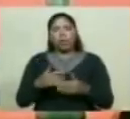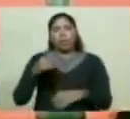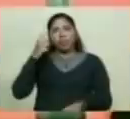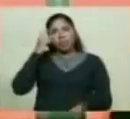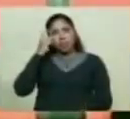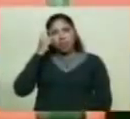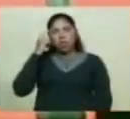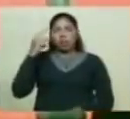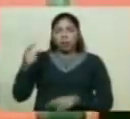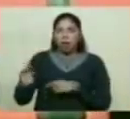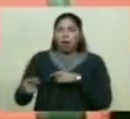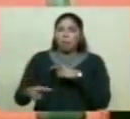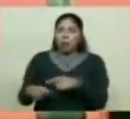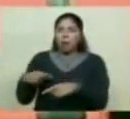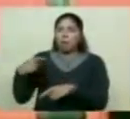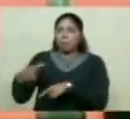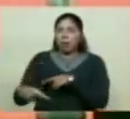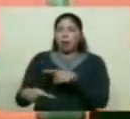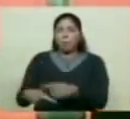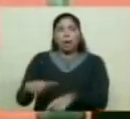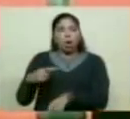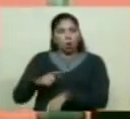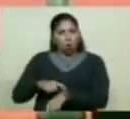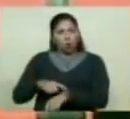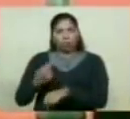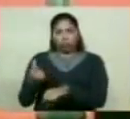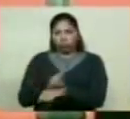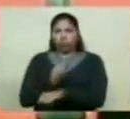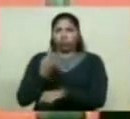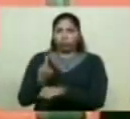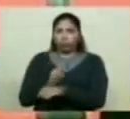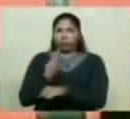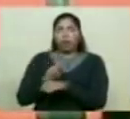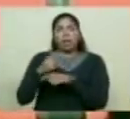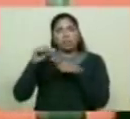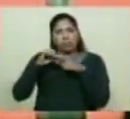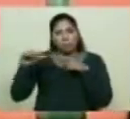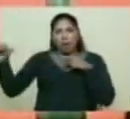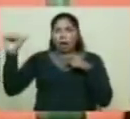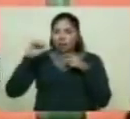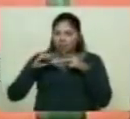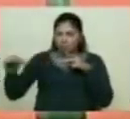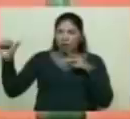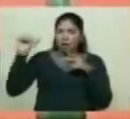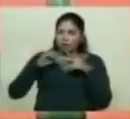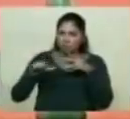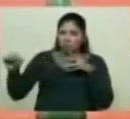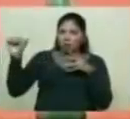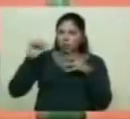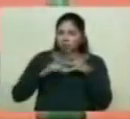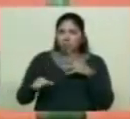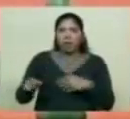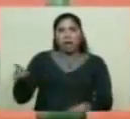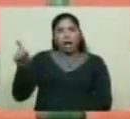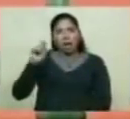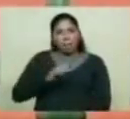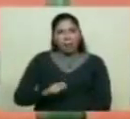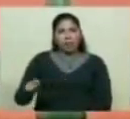las horas las semanas los meses para la conmemoración del bicentenario